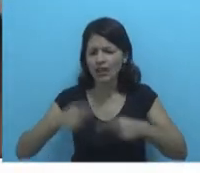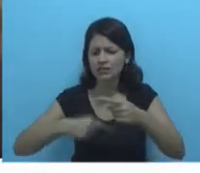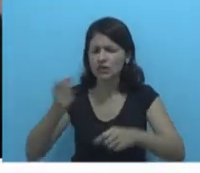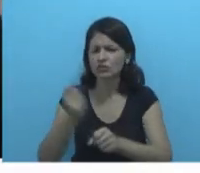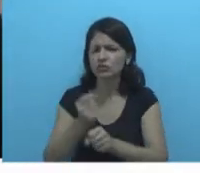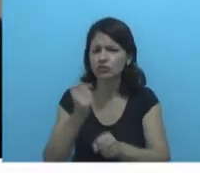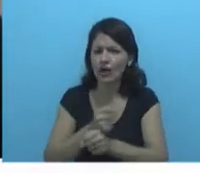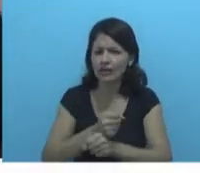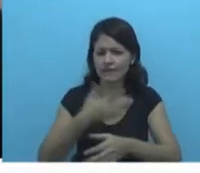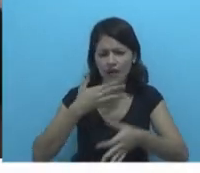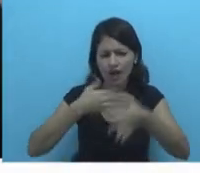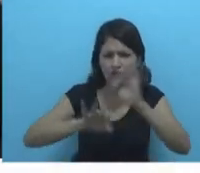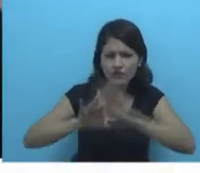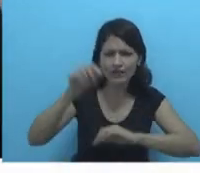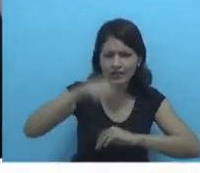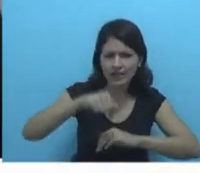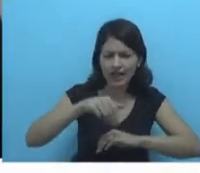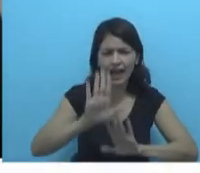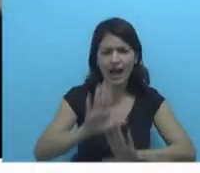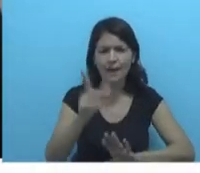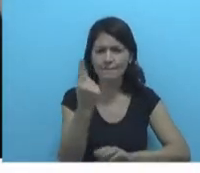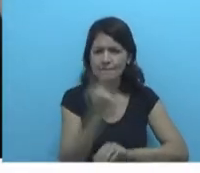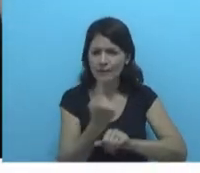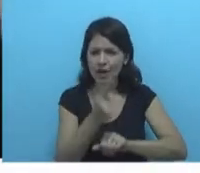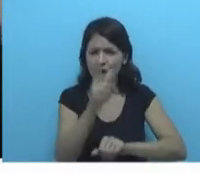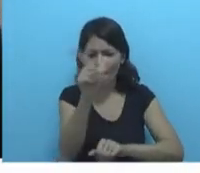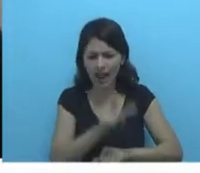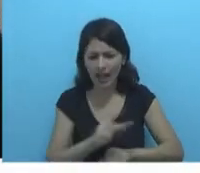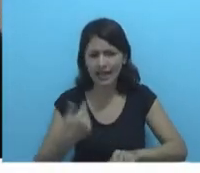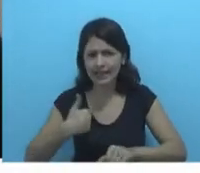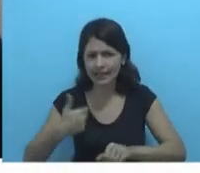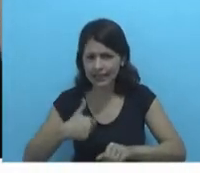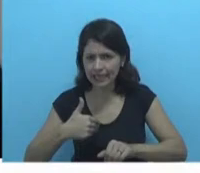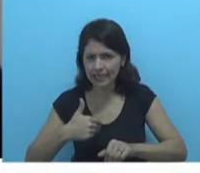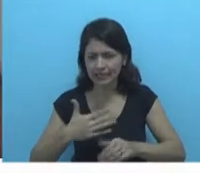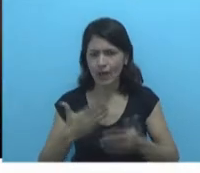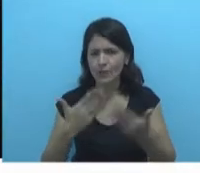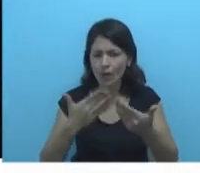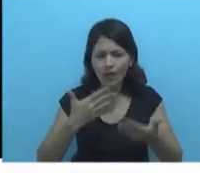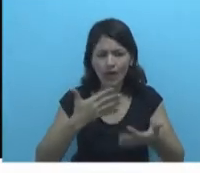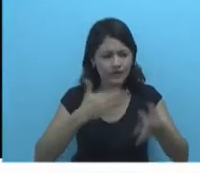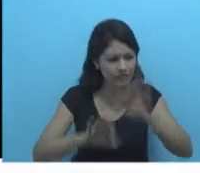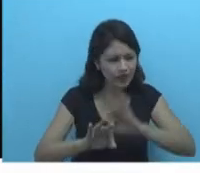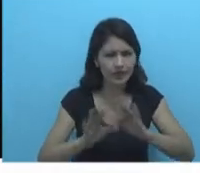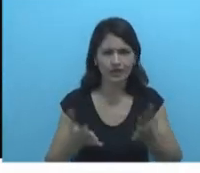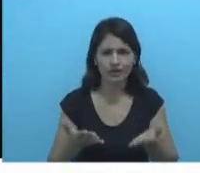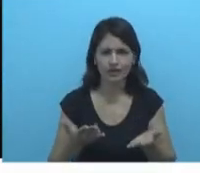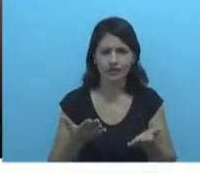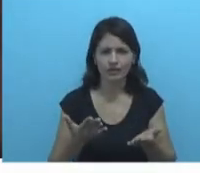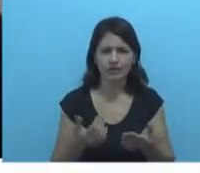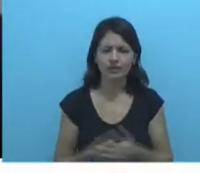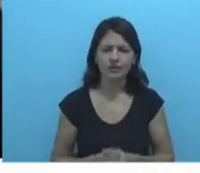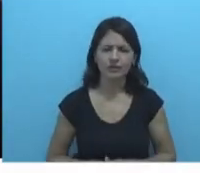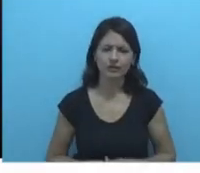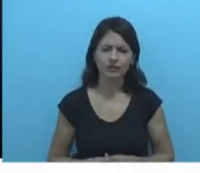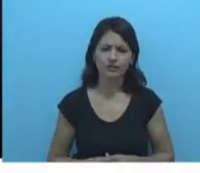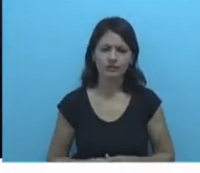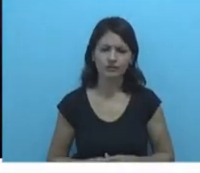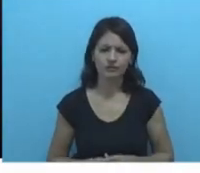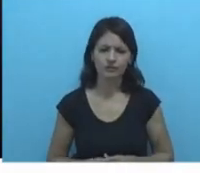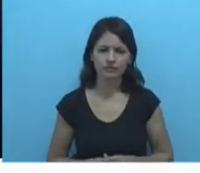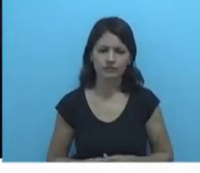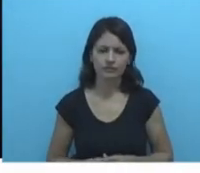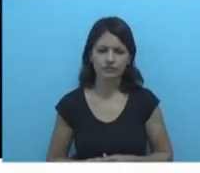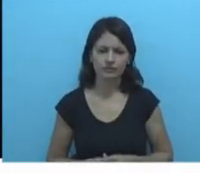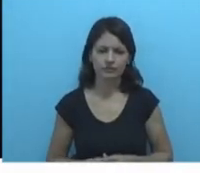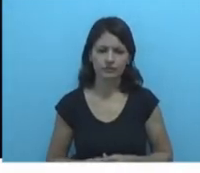trabajo estable y en blanco tiene que ver también con la distribución de lo que pasa adentro. Por eso nosotros estamos en contra de